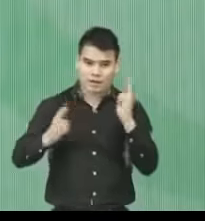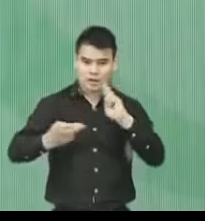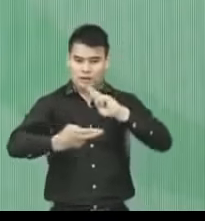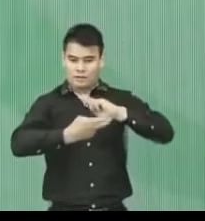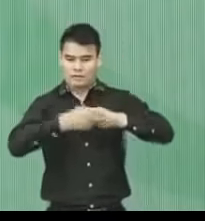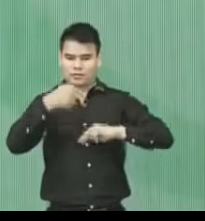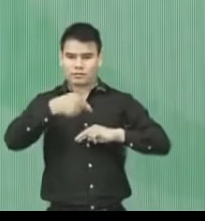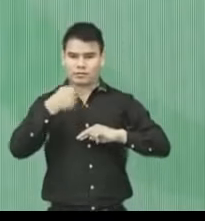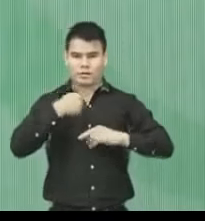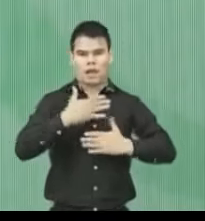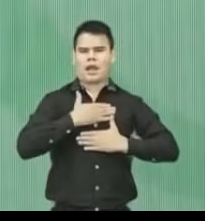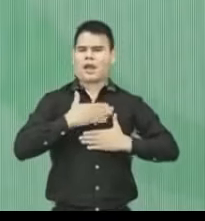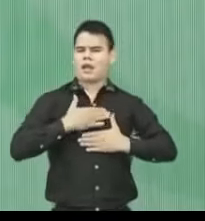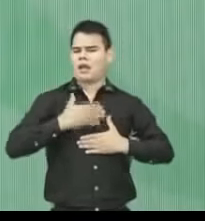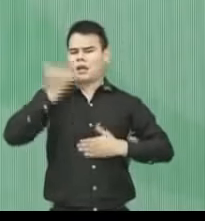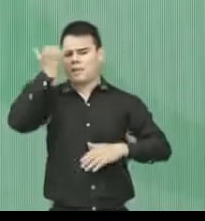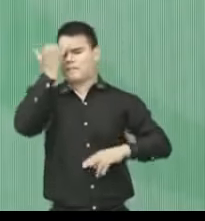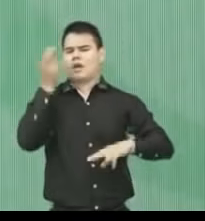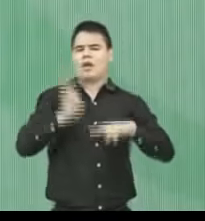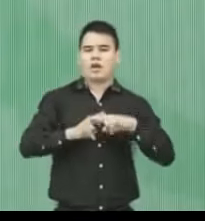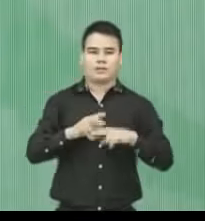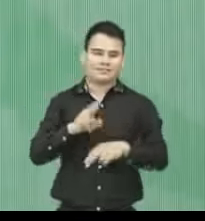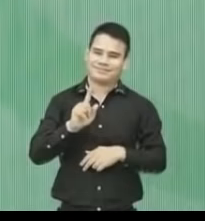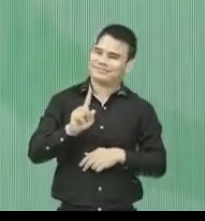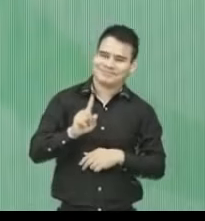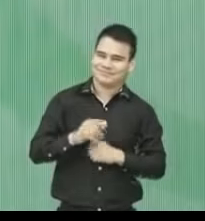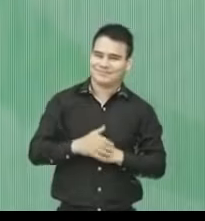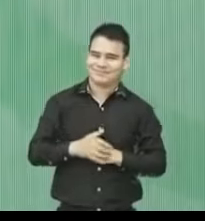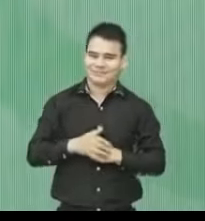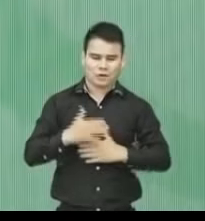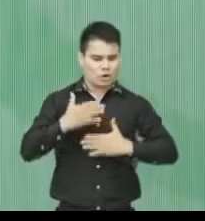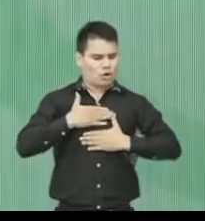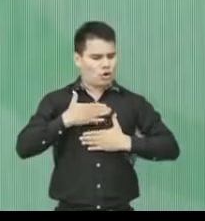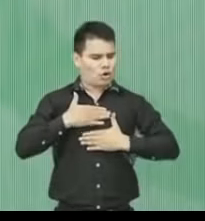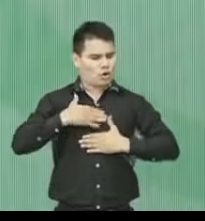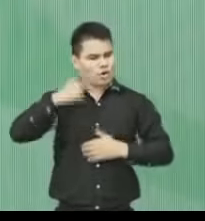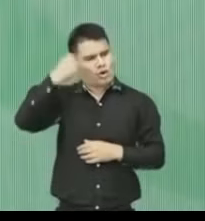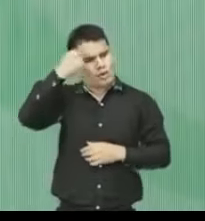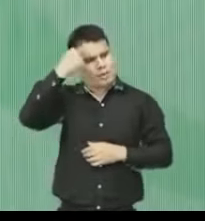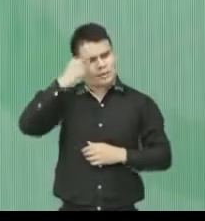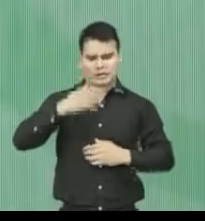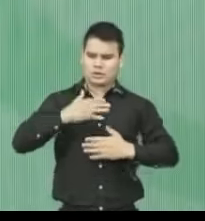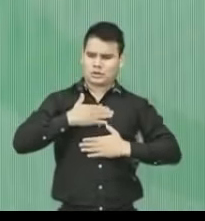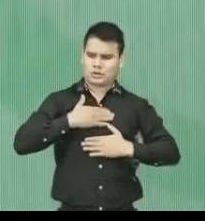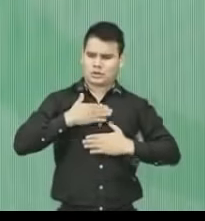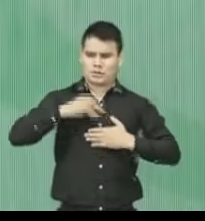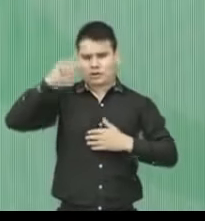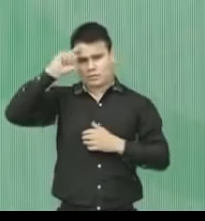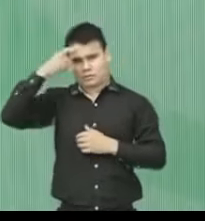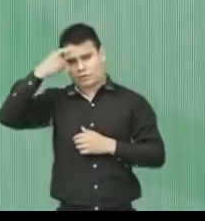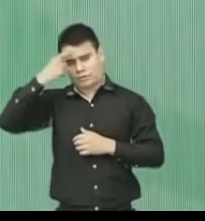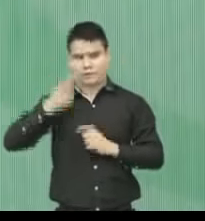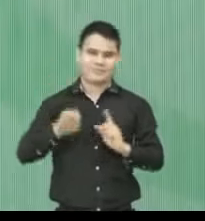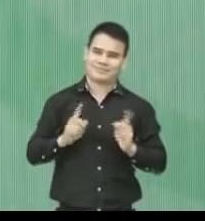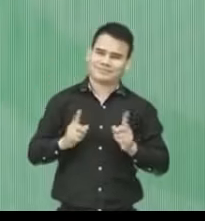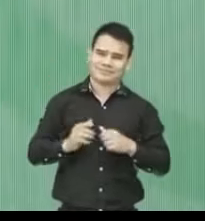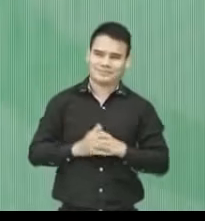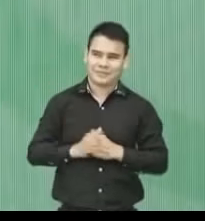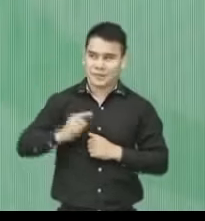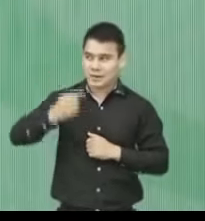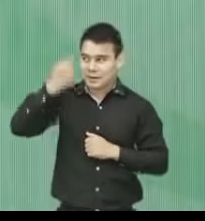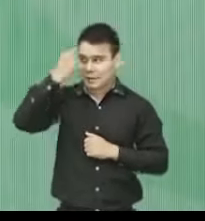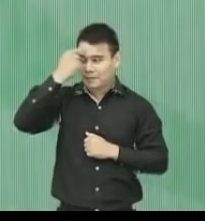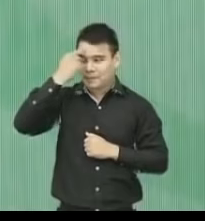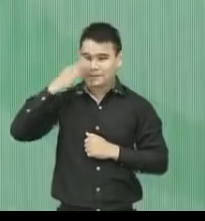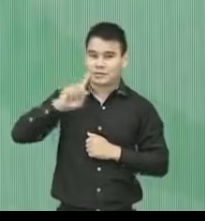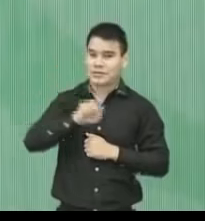para mí no es una reforma pensando en mí o en mi gobierno es pensando